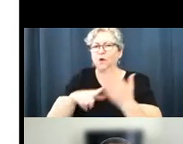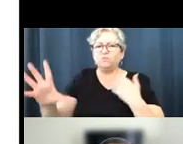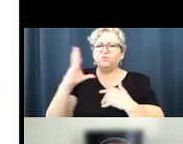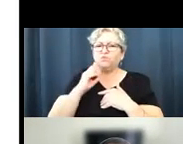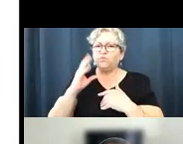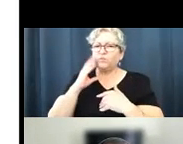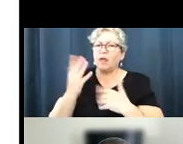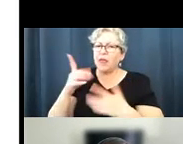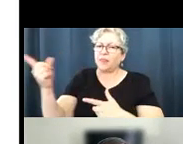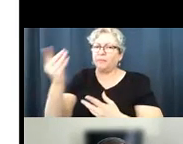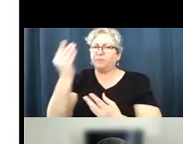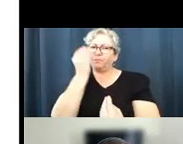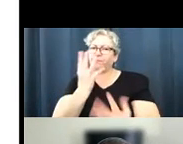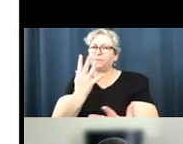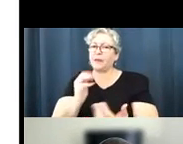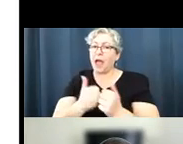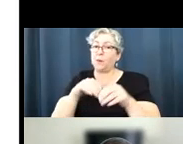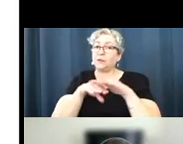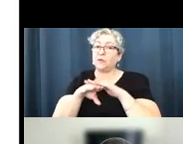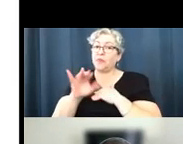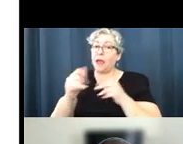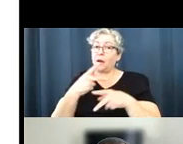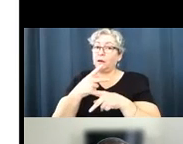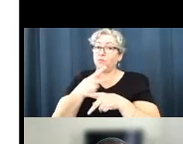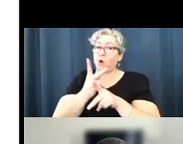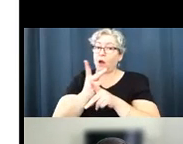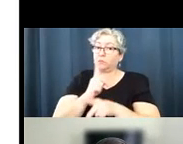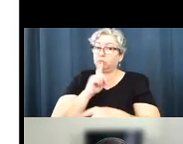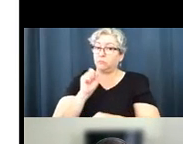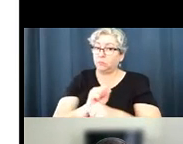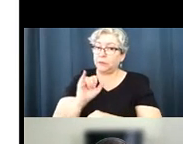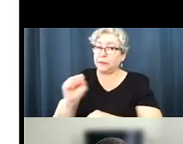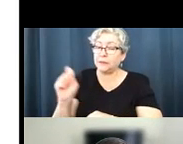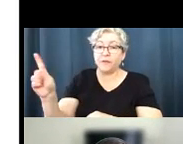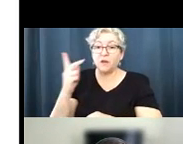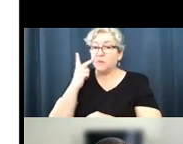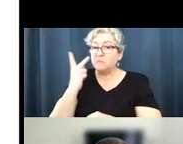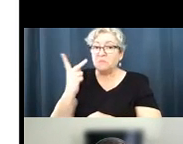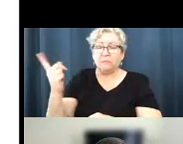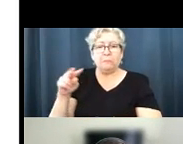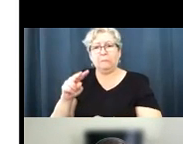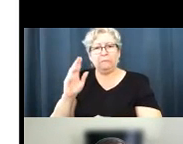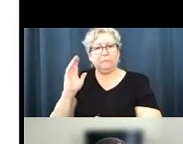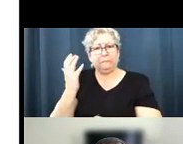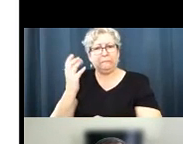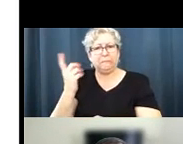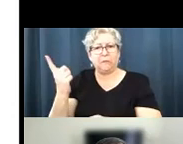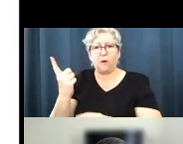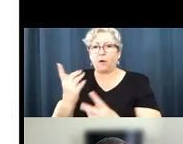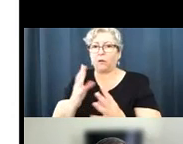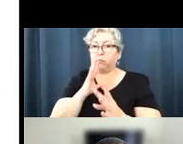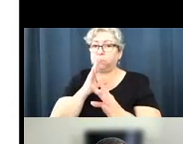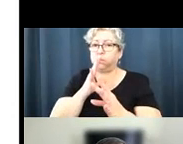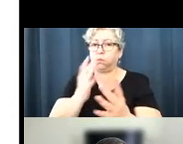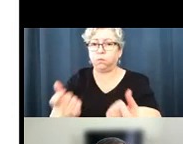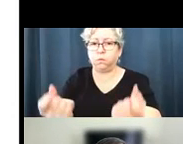la accesibilidad. Déjelo a él decirle a usted cuán accesible es su programa. No, mire,